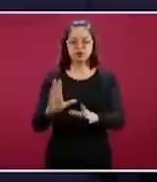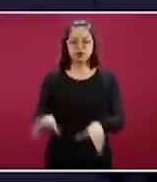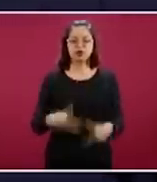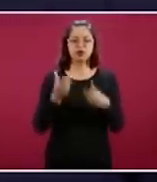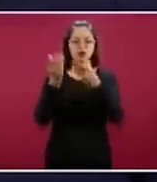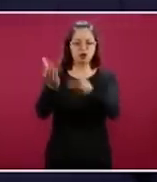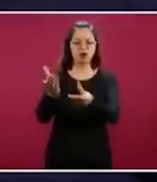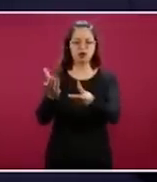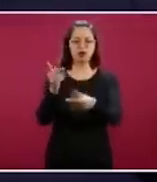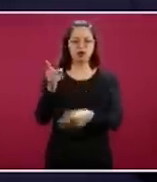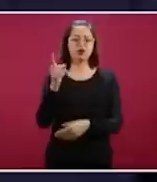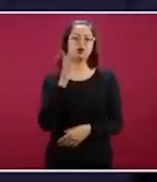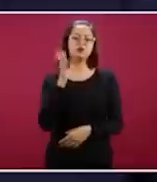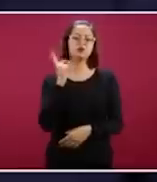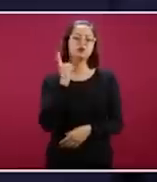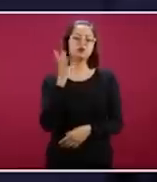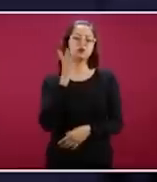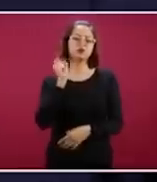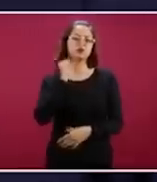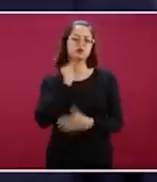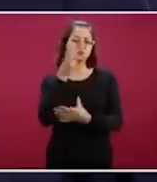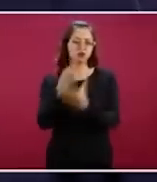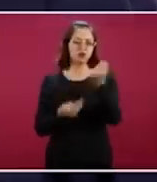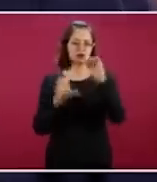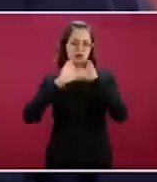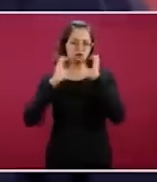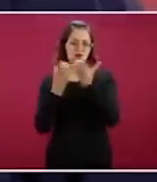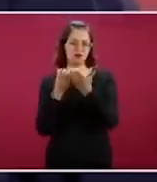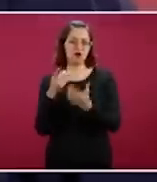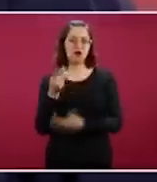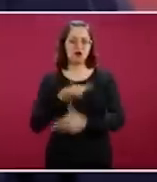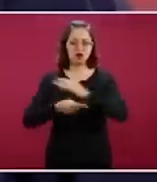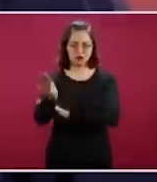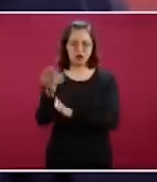presentó al Congreso, va